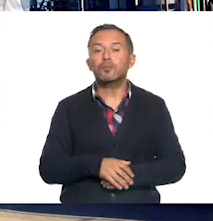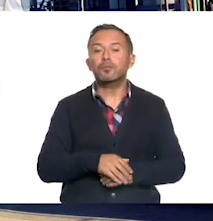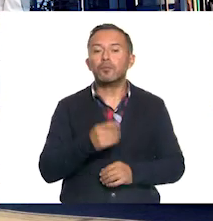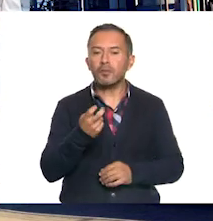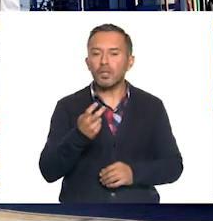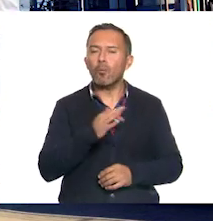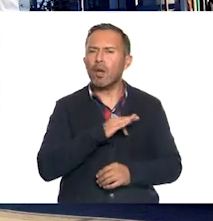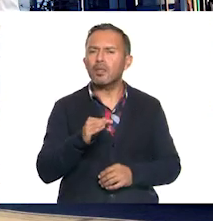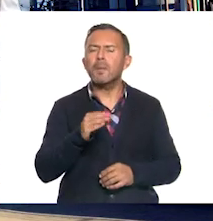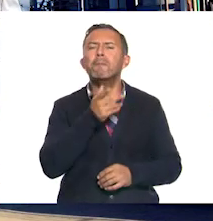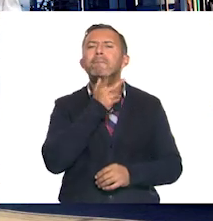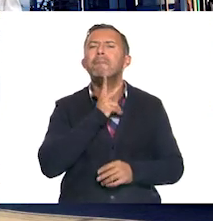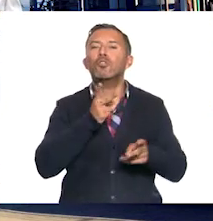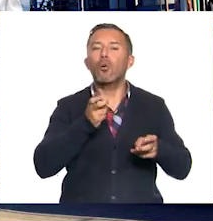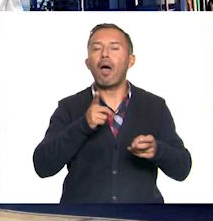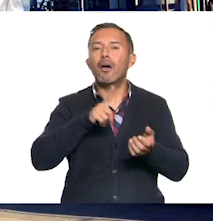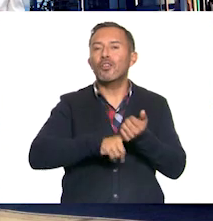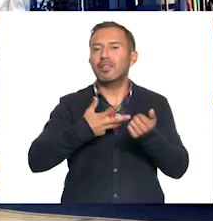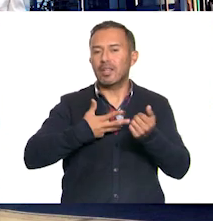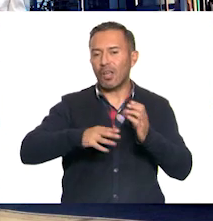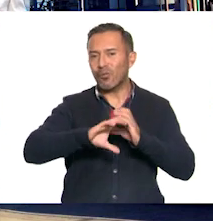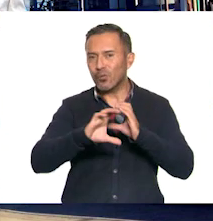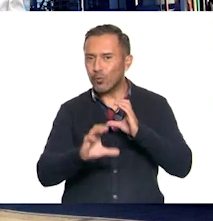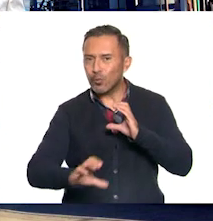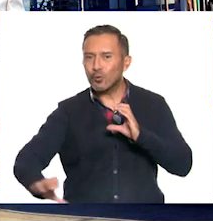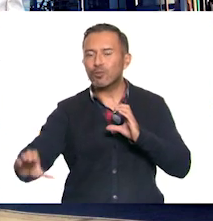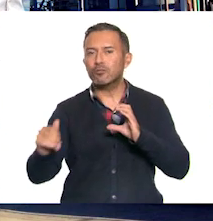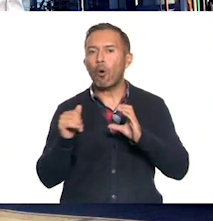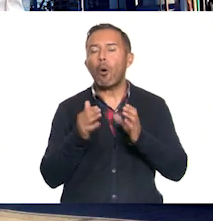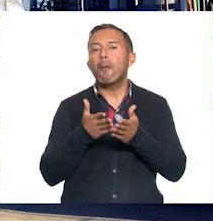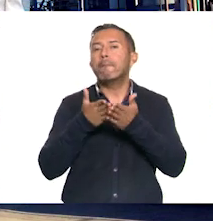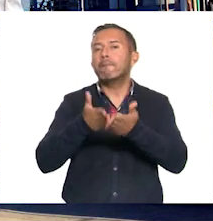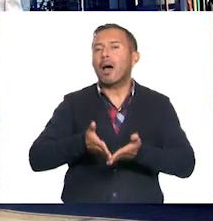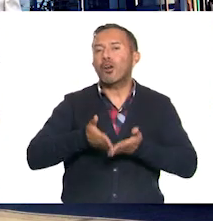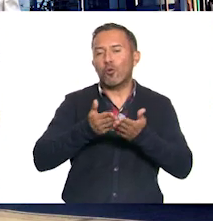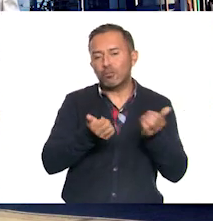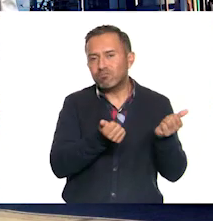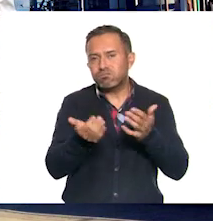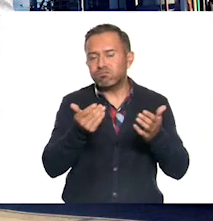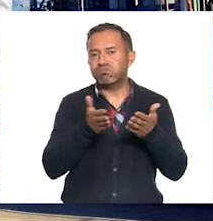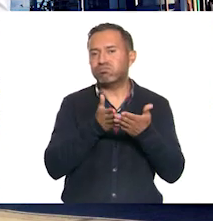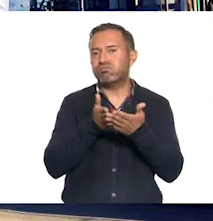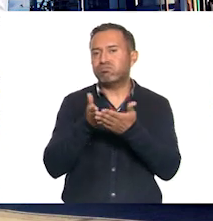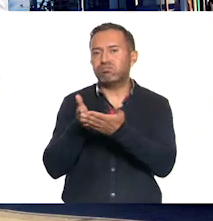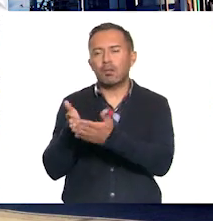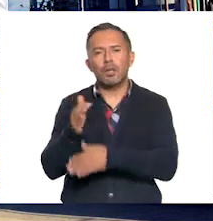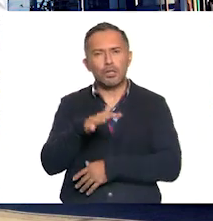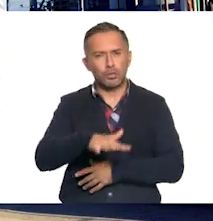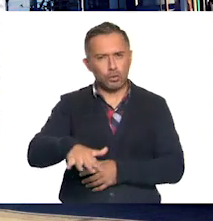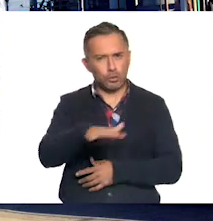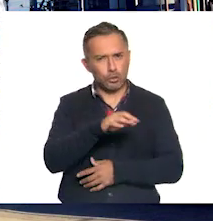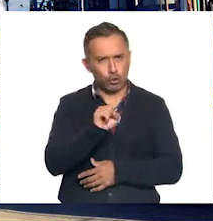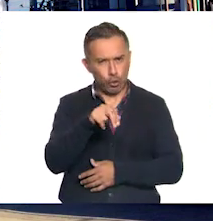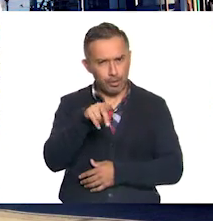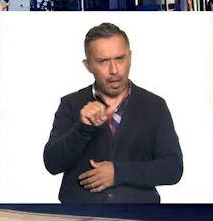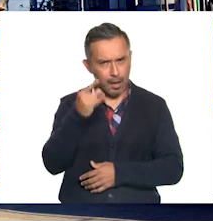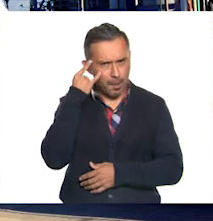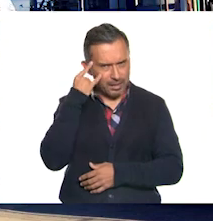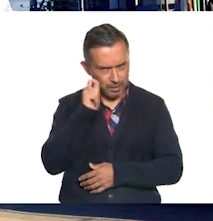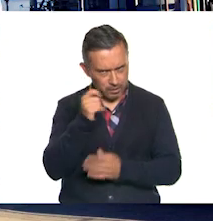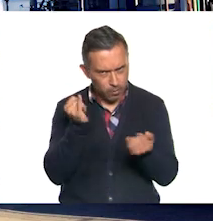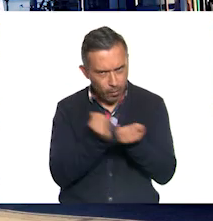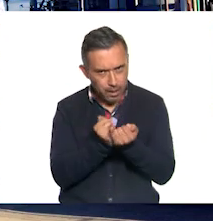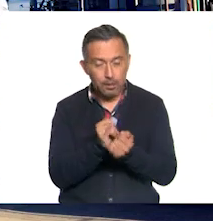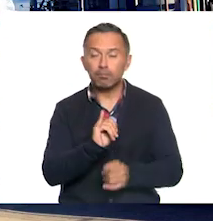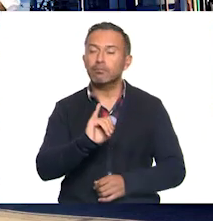mediante ductos y barcos hacia el continente. En el caso de la Sonda del Campeche, ¿es igual? Sí,